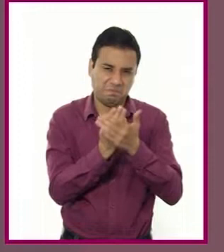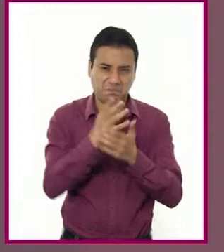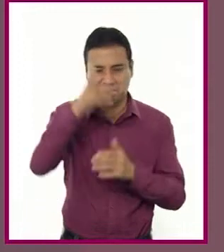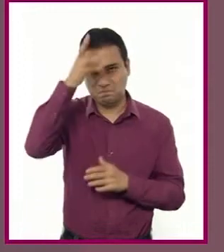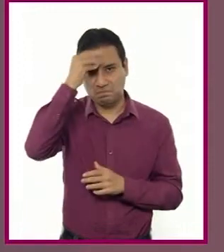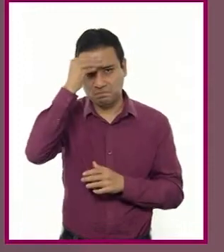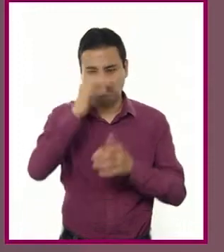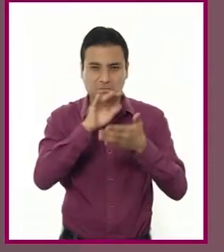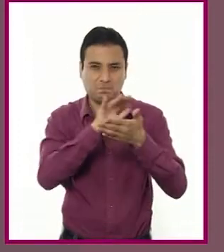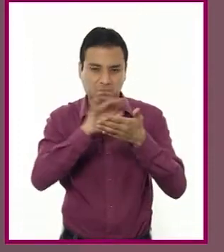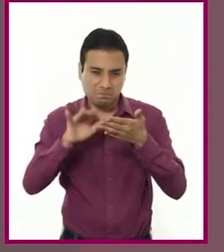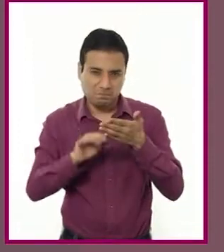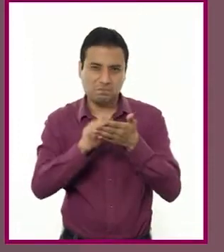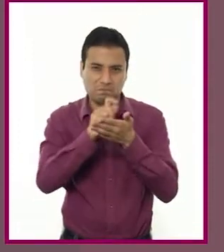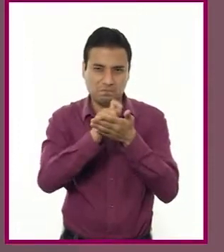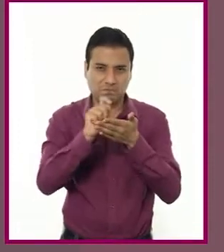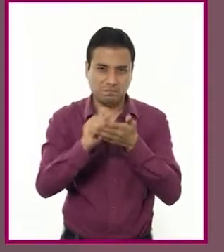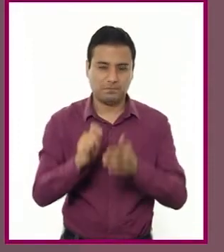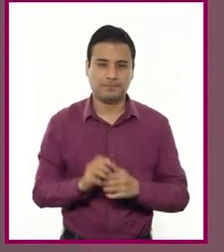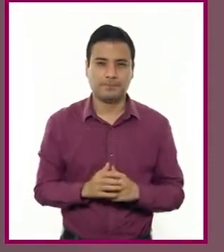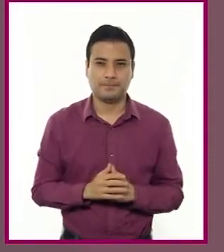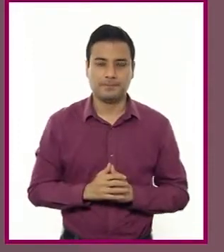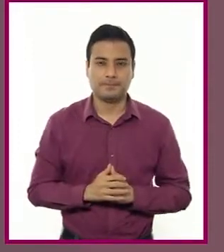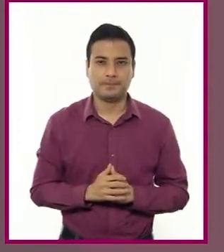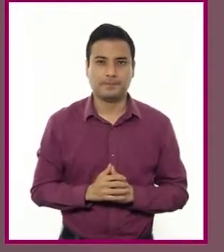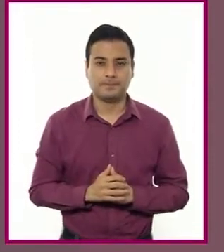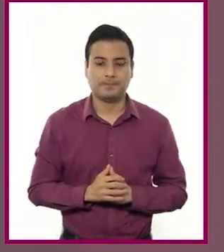leer y escribir.